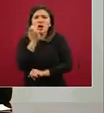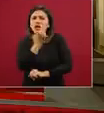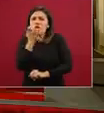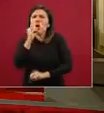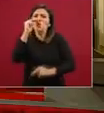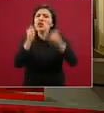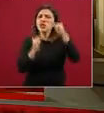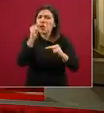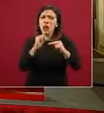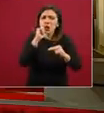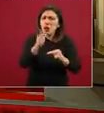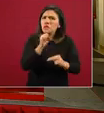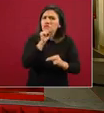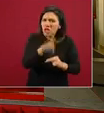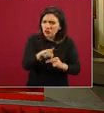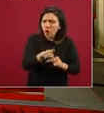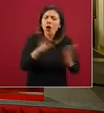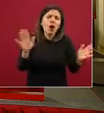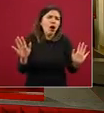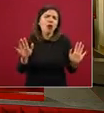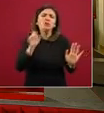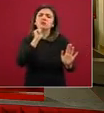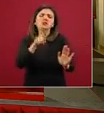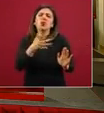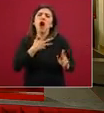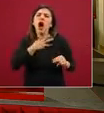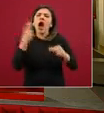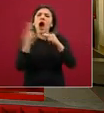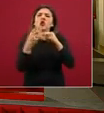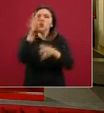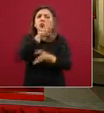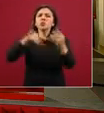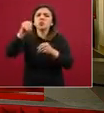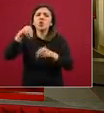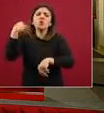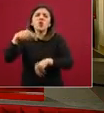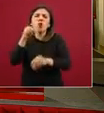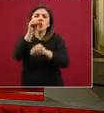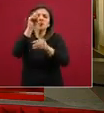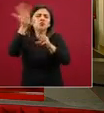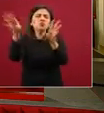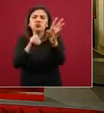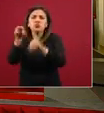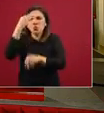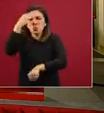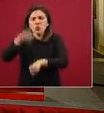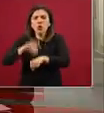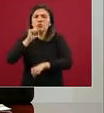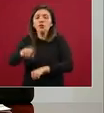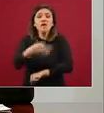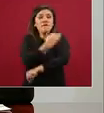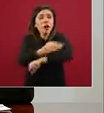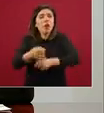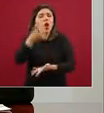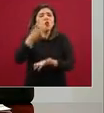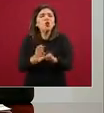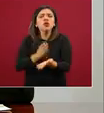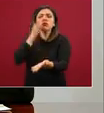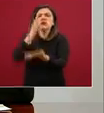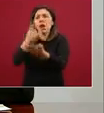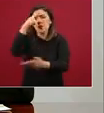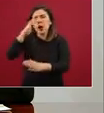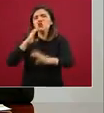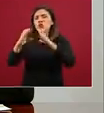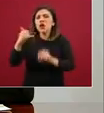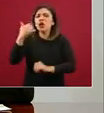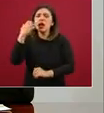nivel van a tener una reinscripción automática y las familias únicamente se